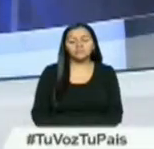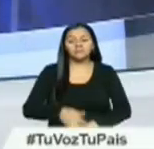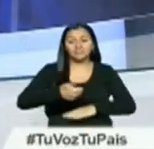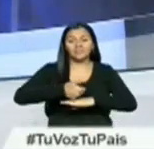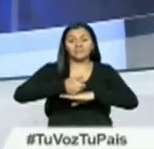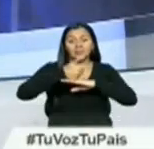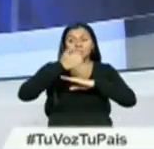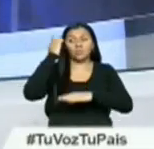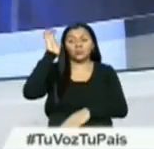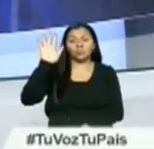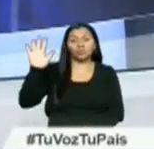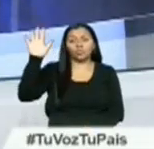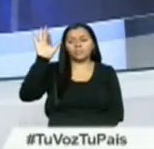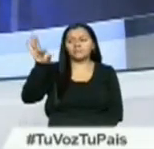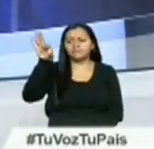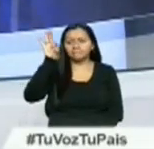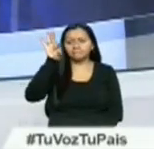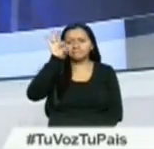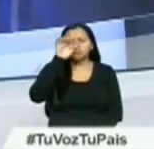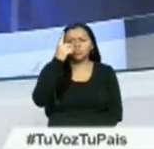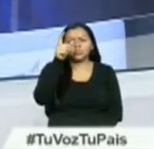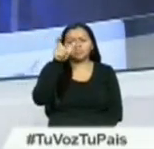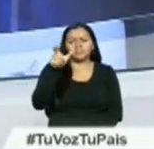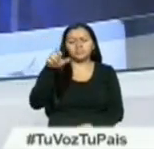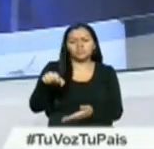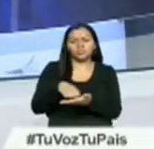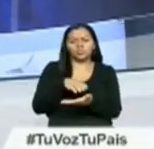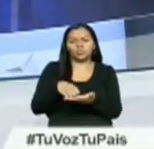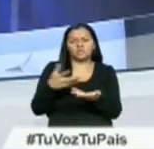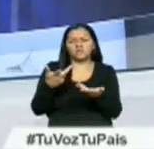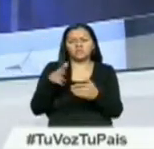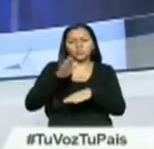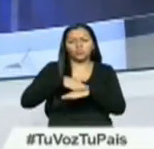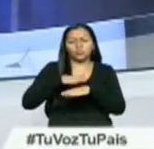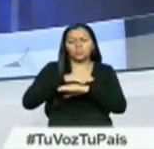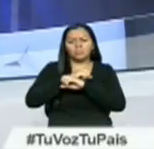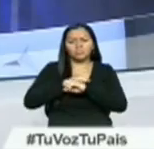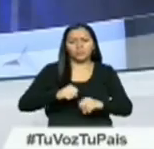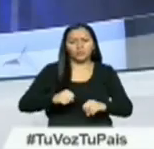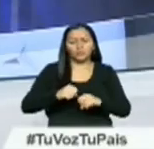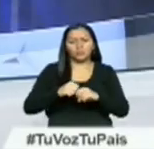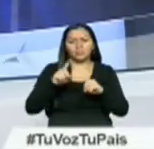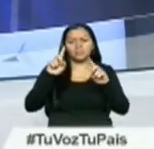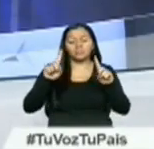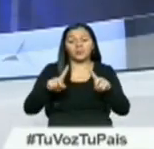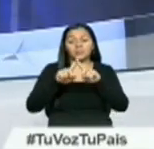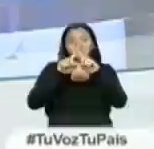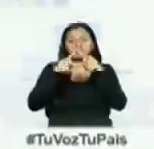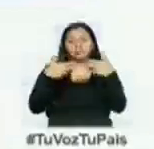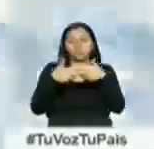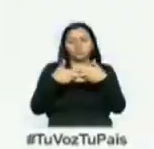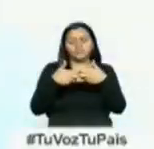Autoridades europeas identificaron a uno de los sospechosos de coordinar atentados en París y Bruselas.